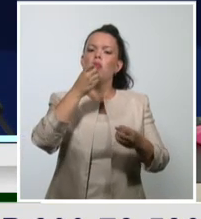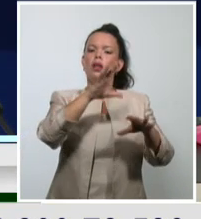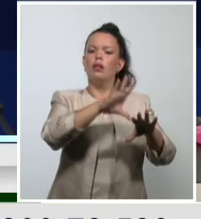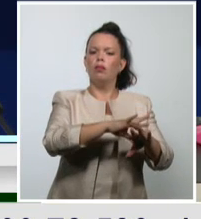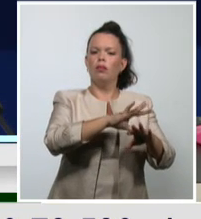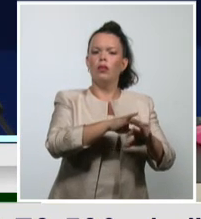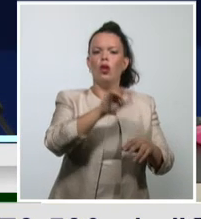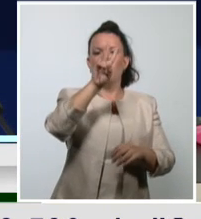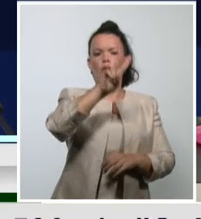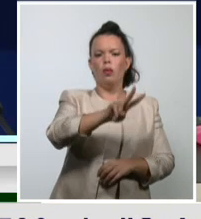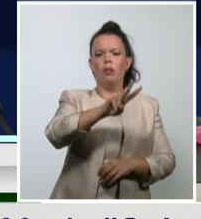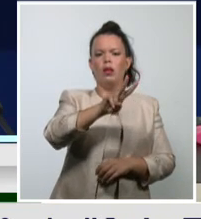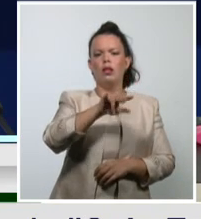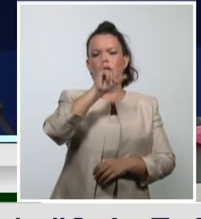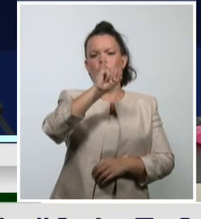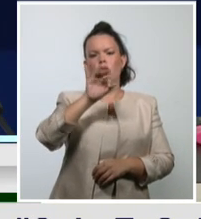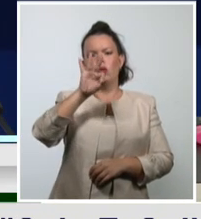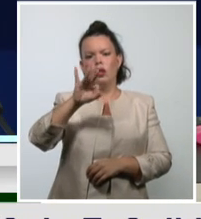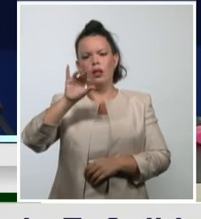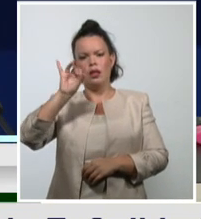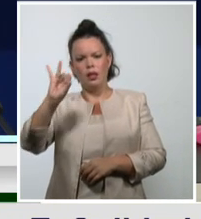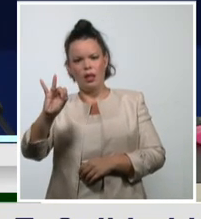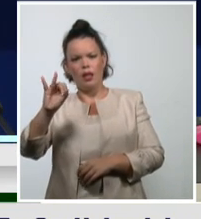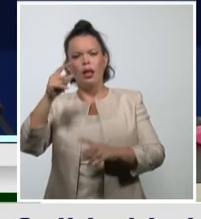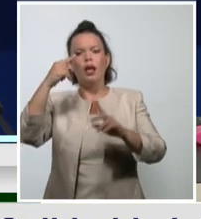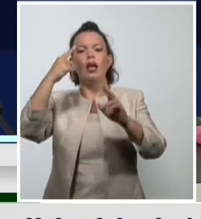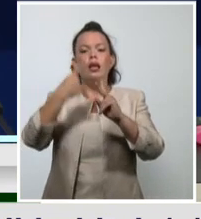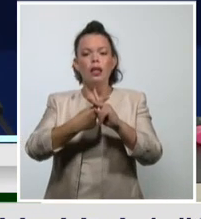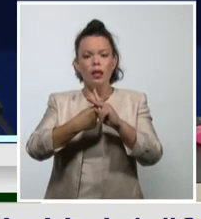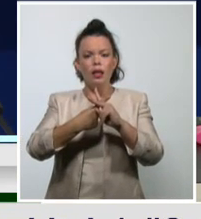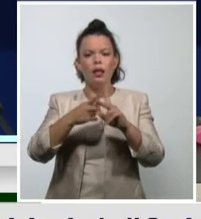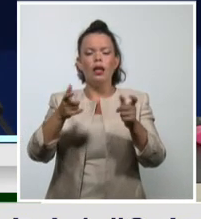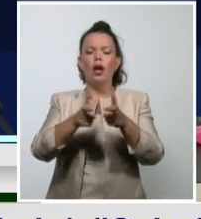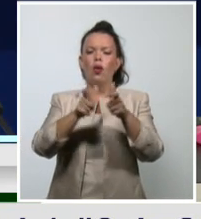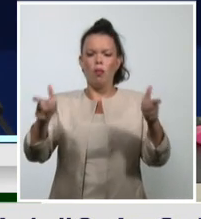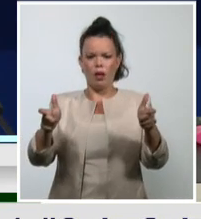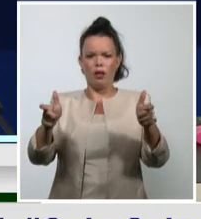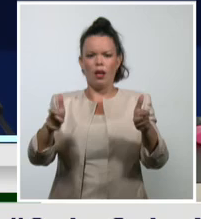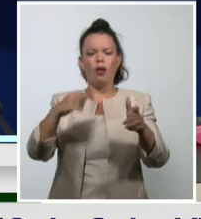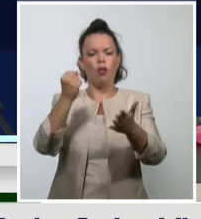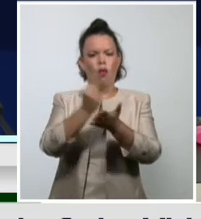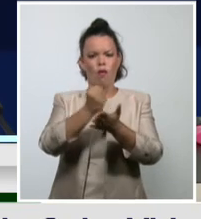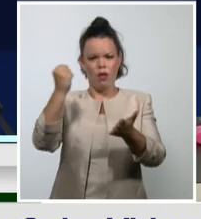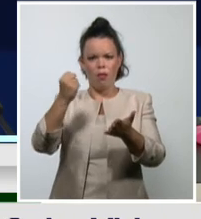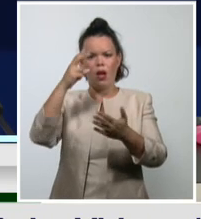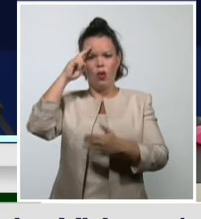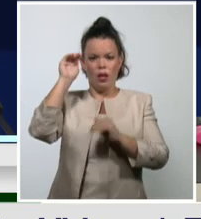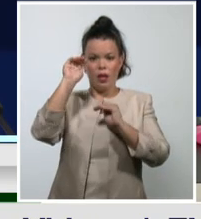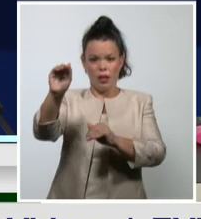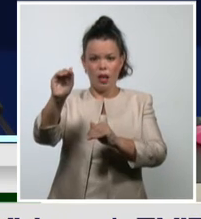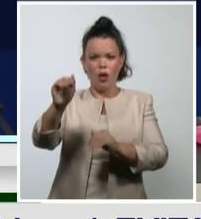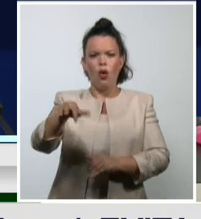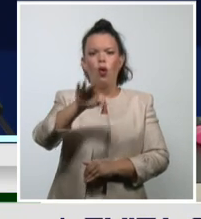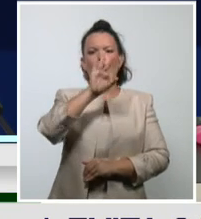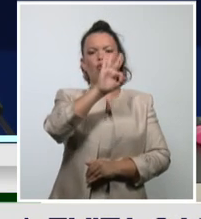y ya se suma una cantidad, o sea, ya tenemos confirmados ingresados